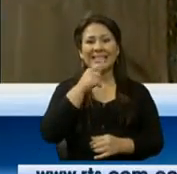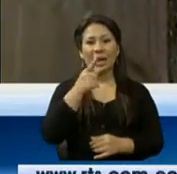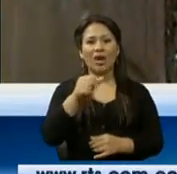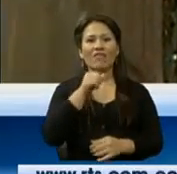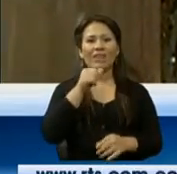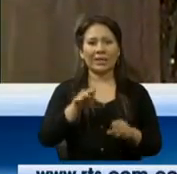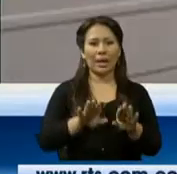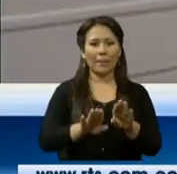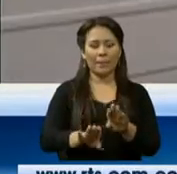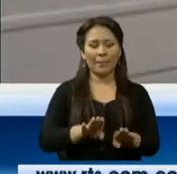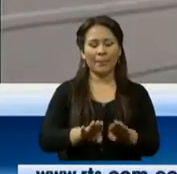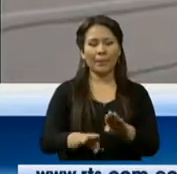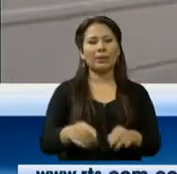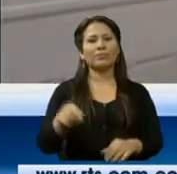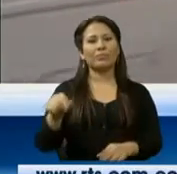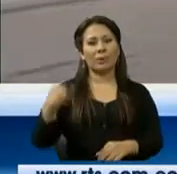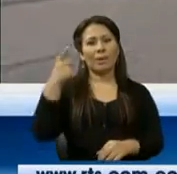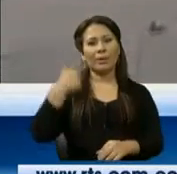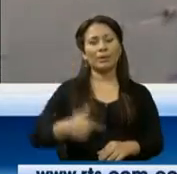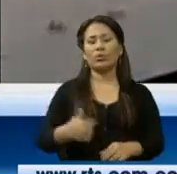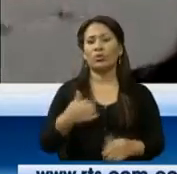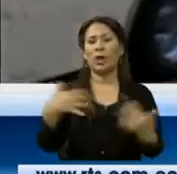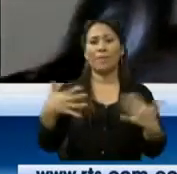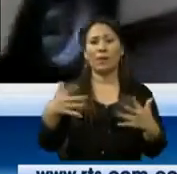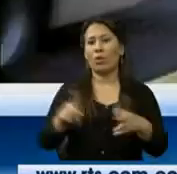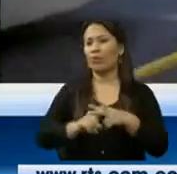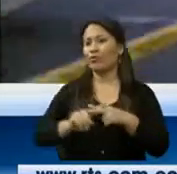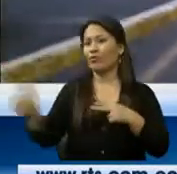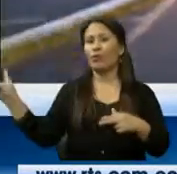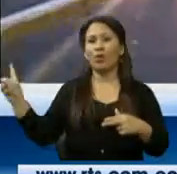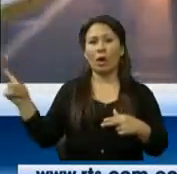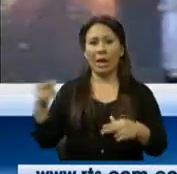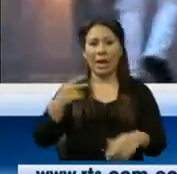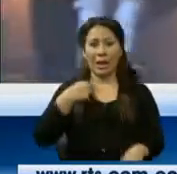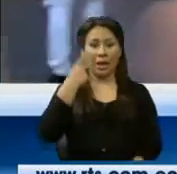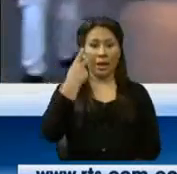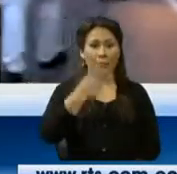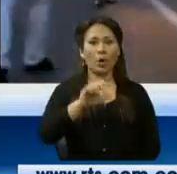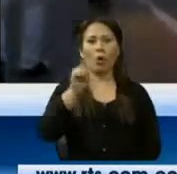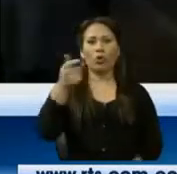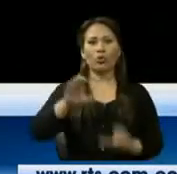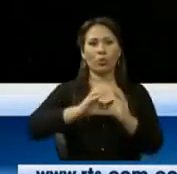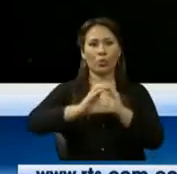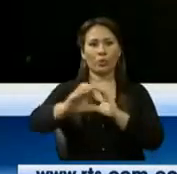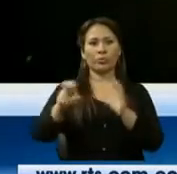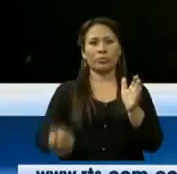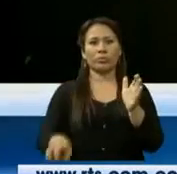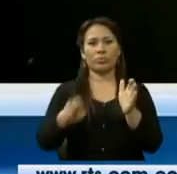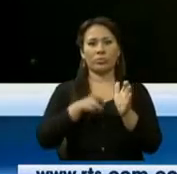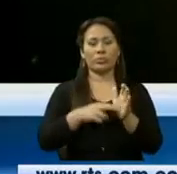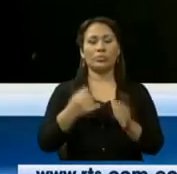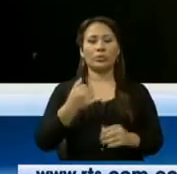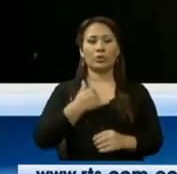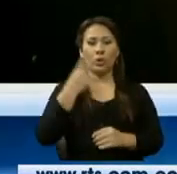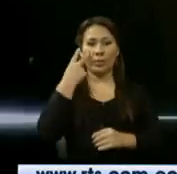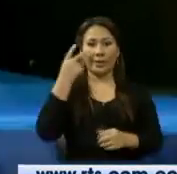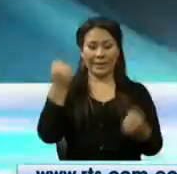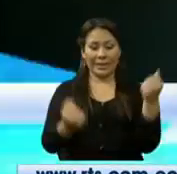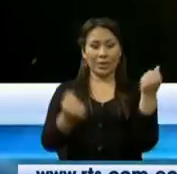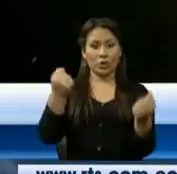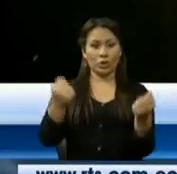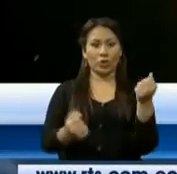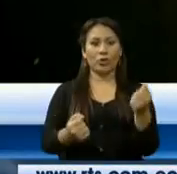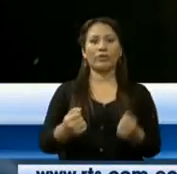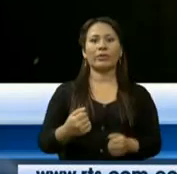falla mecánica. Este desapareció del lugar. La dueña de casa vio que se subió a otro bus. Lo que vi primero es al señor chofer, que